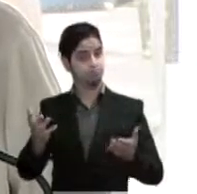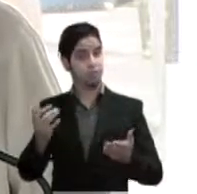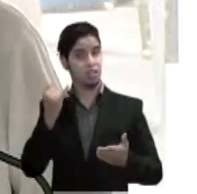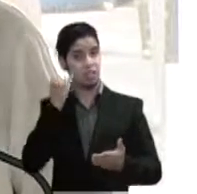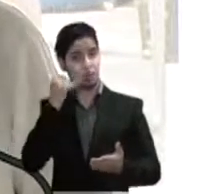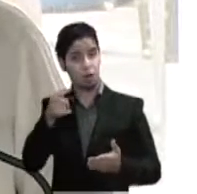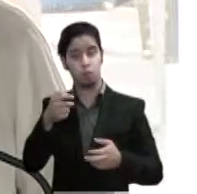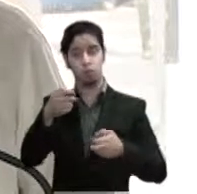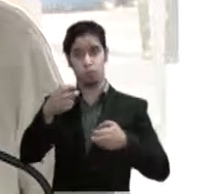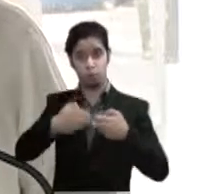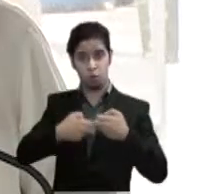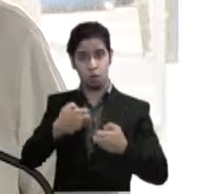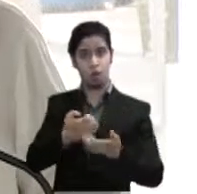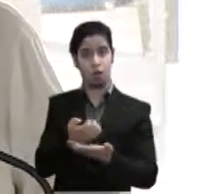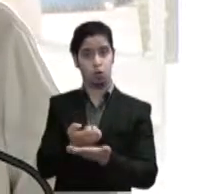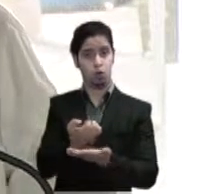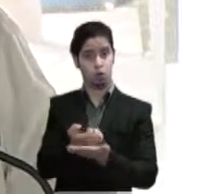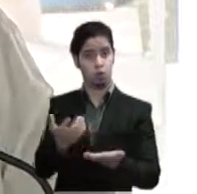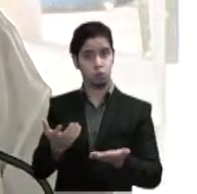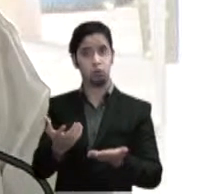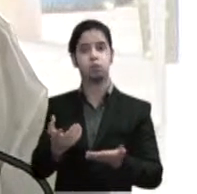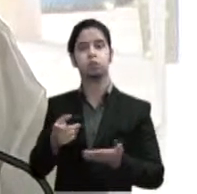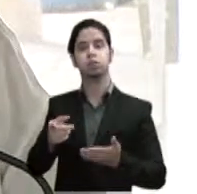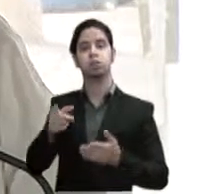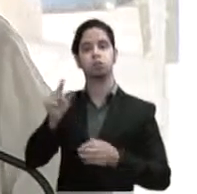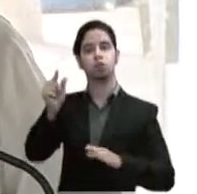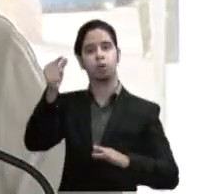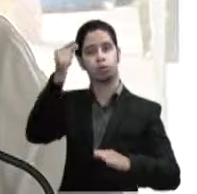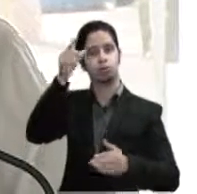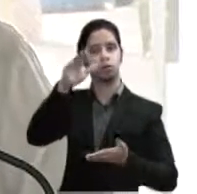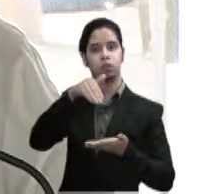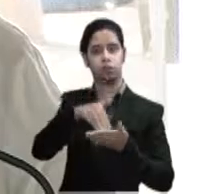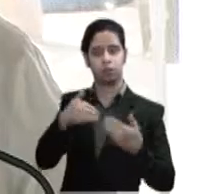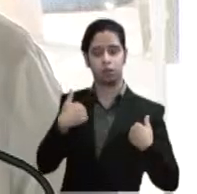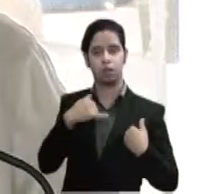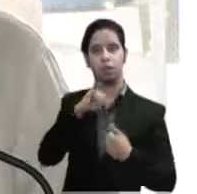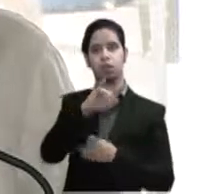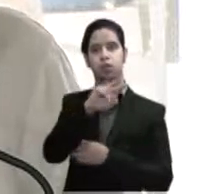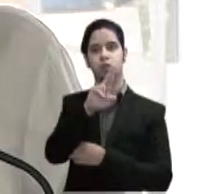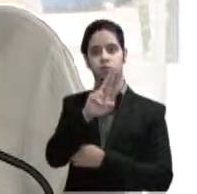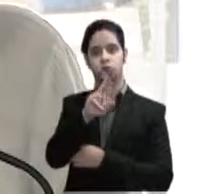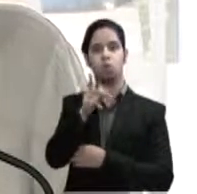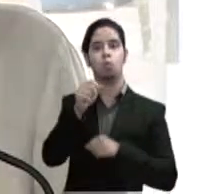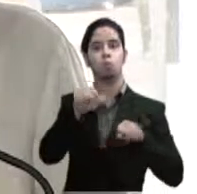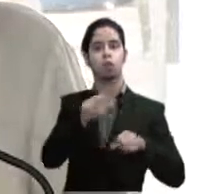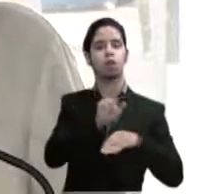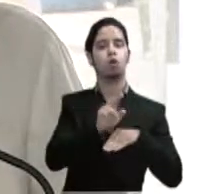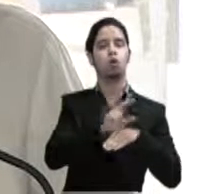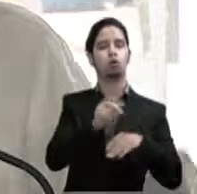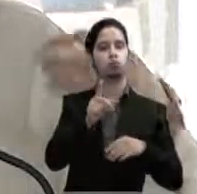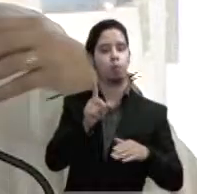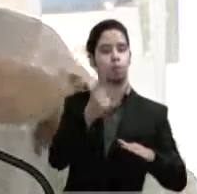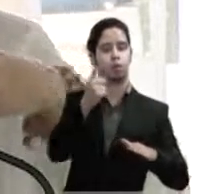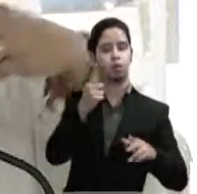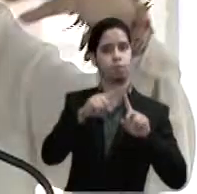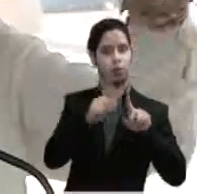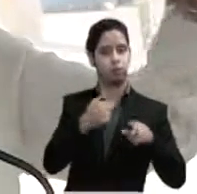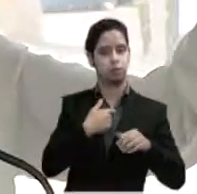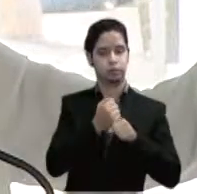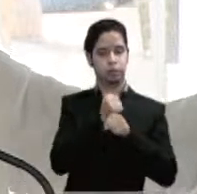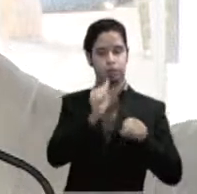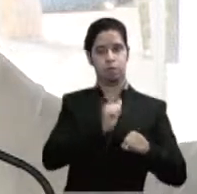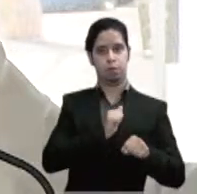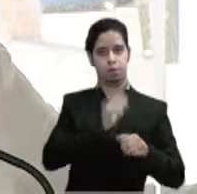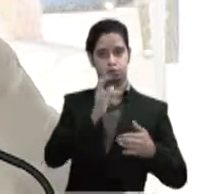tiene el IBU municipal, puede que lo use primero porque se ponga su máscara primero antes